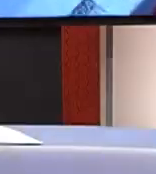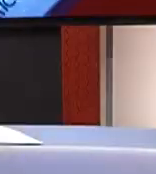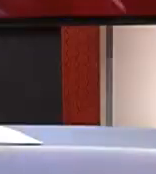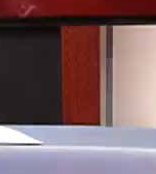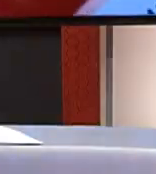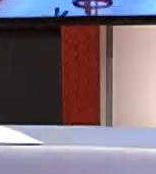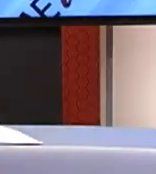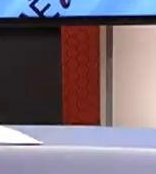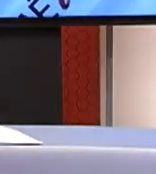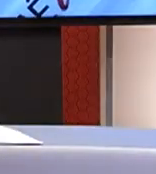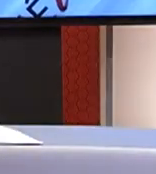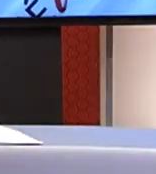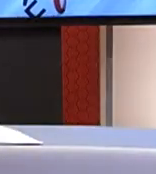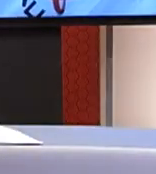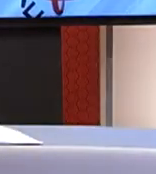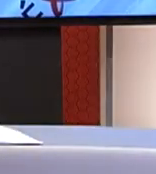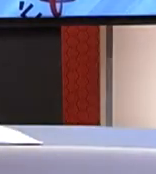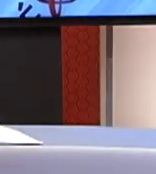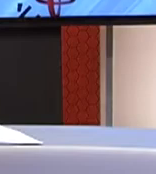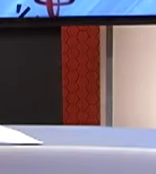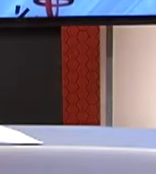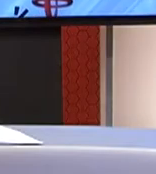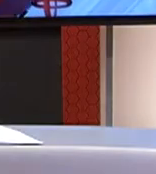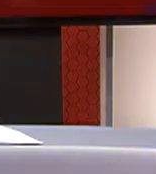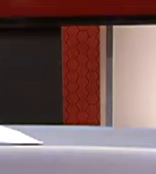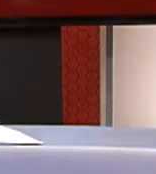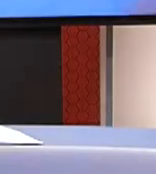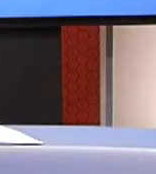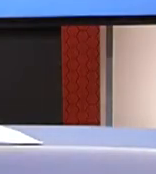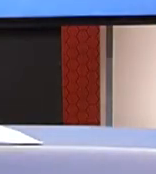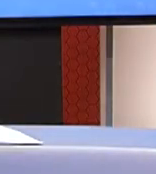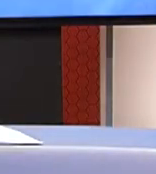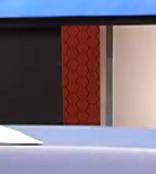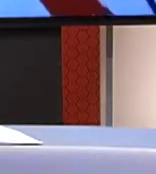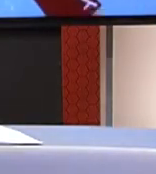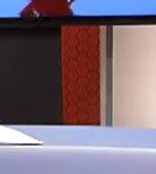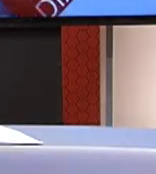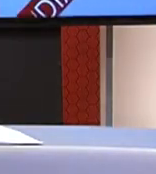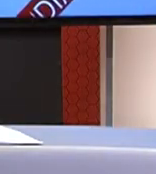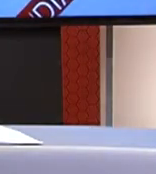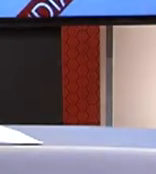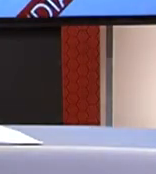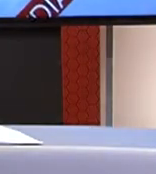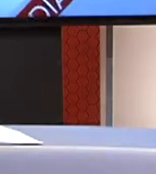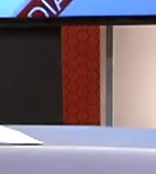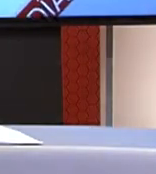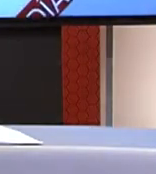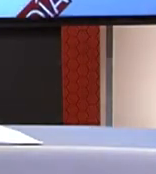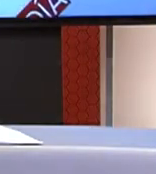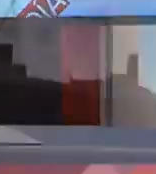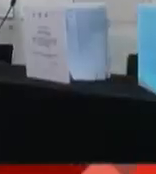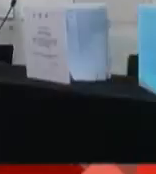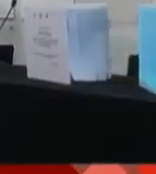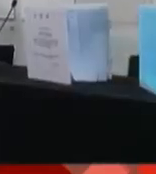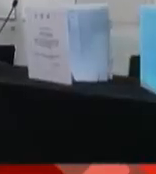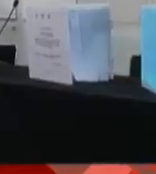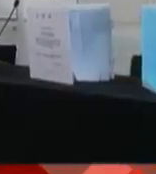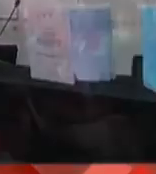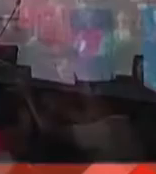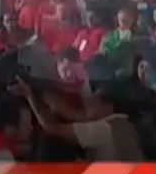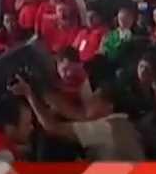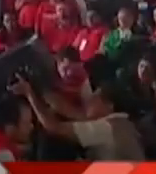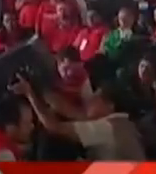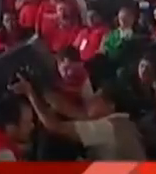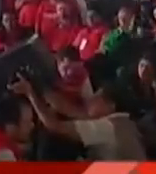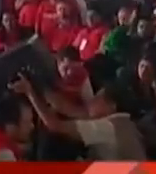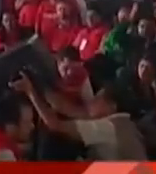Y el Instituto Nacional Electoral desechó las denuncias que presentaron Morena y el movimiento Ahora, que encabeza Emilio Álvarez y Casa, por el